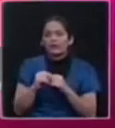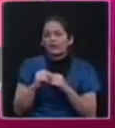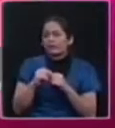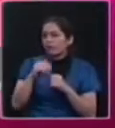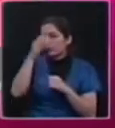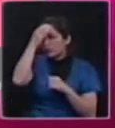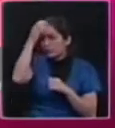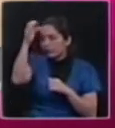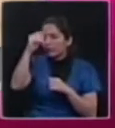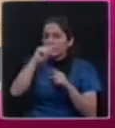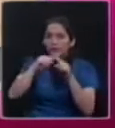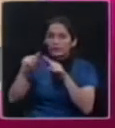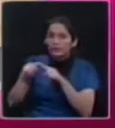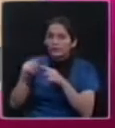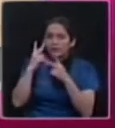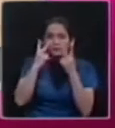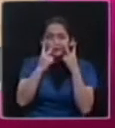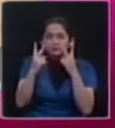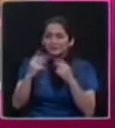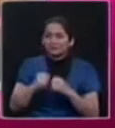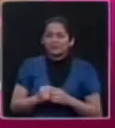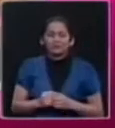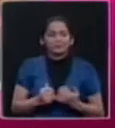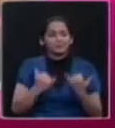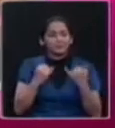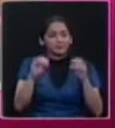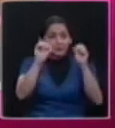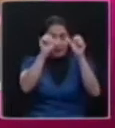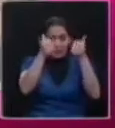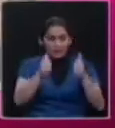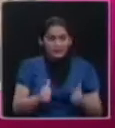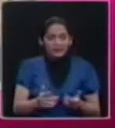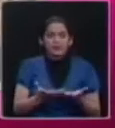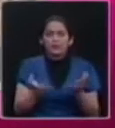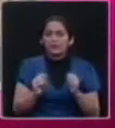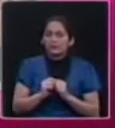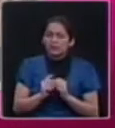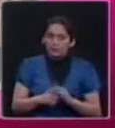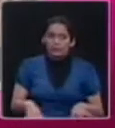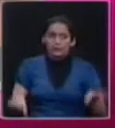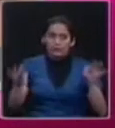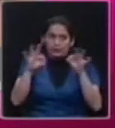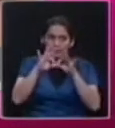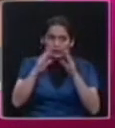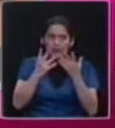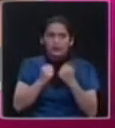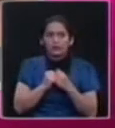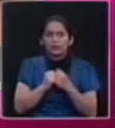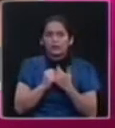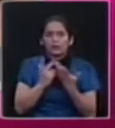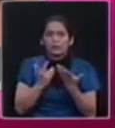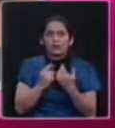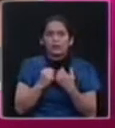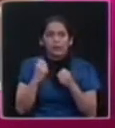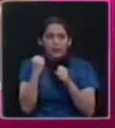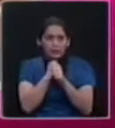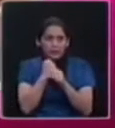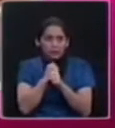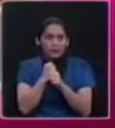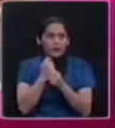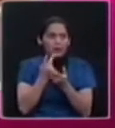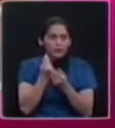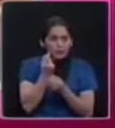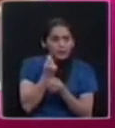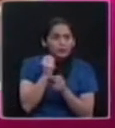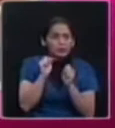Ramiro, ¿cuáles serían las ventajas, los beneficios de que las artes sean parte de la creación de un modelo económico tiene que ver con alternativo?